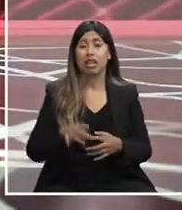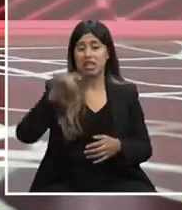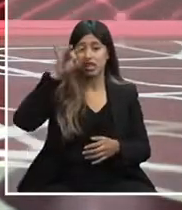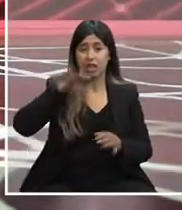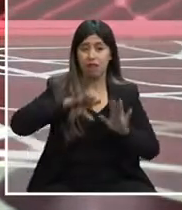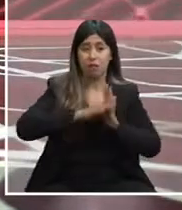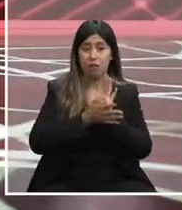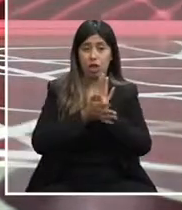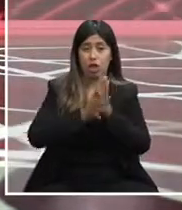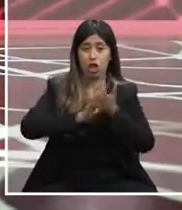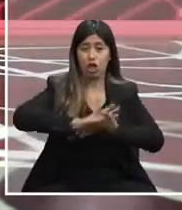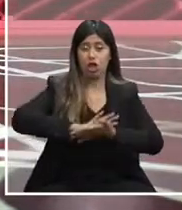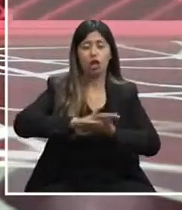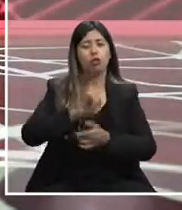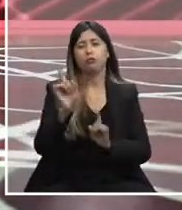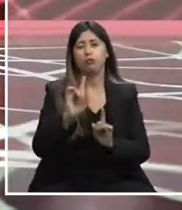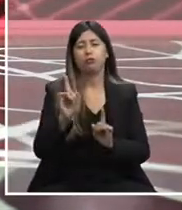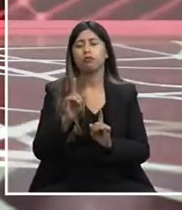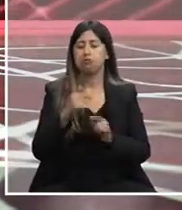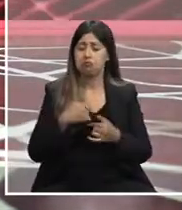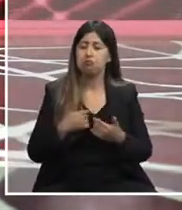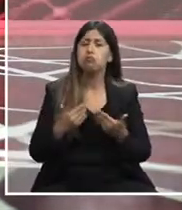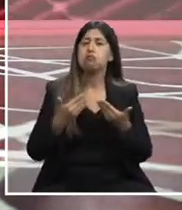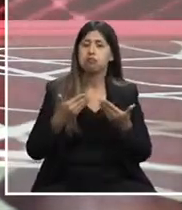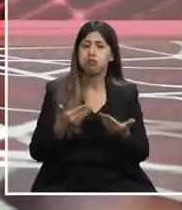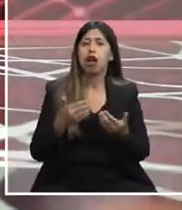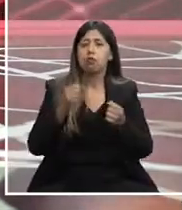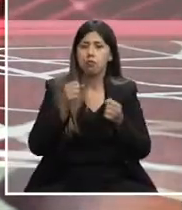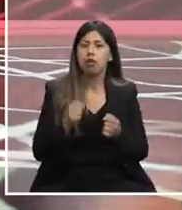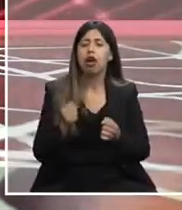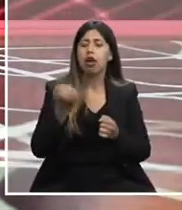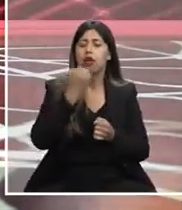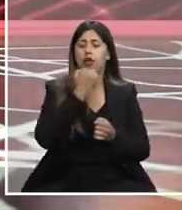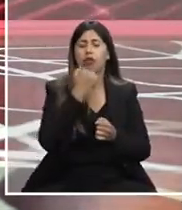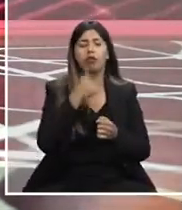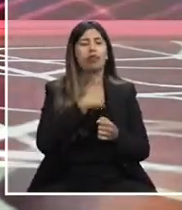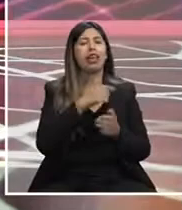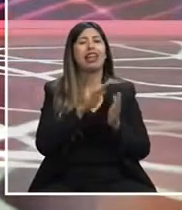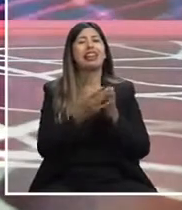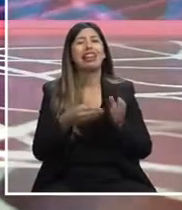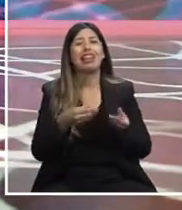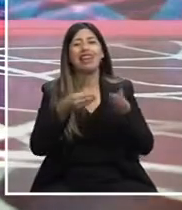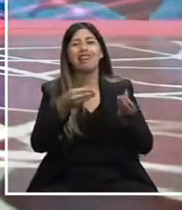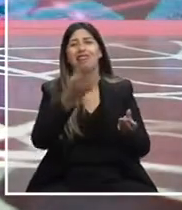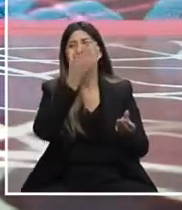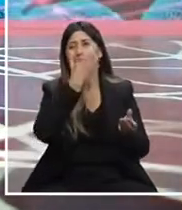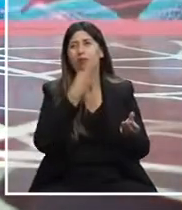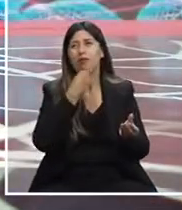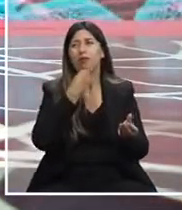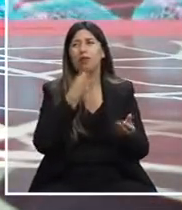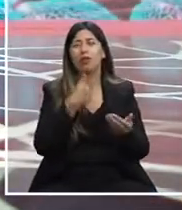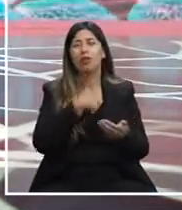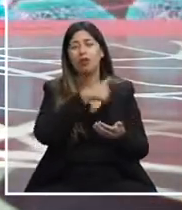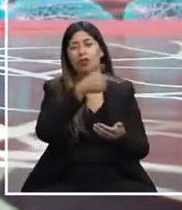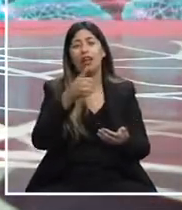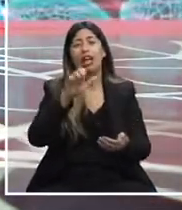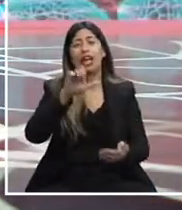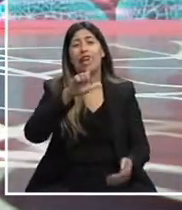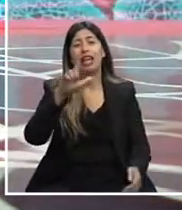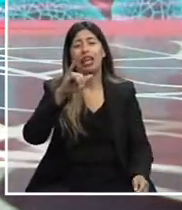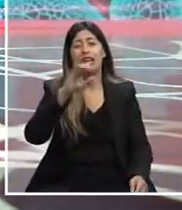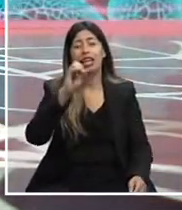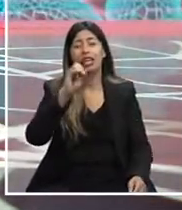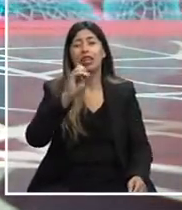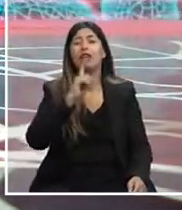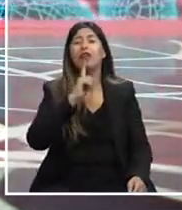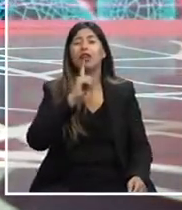tenemos disposición a equivocarnos. En eso hay un libro fantástico que yo le recomiendo a todos, que es de Elliot Aronson y de